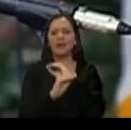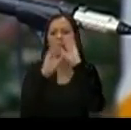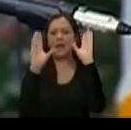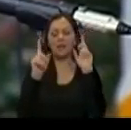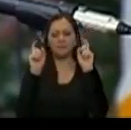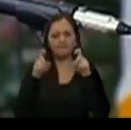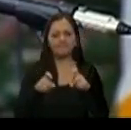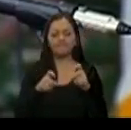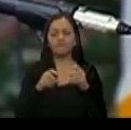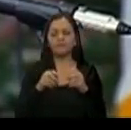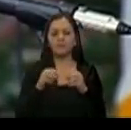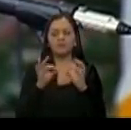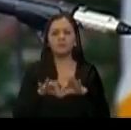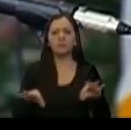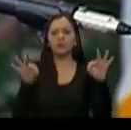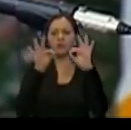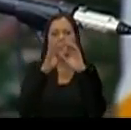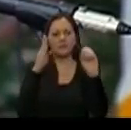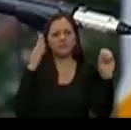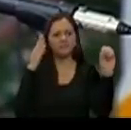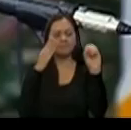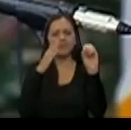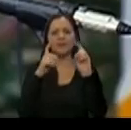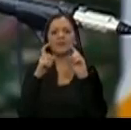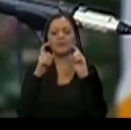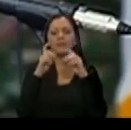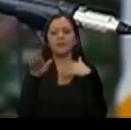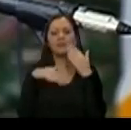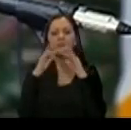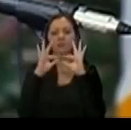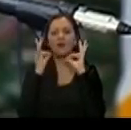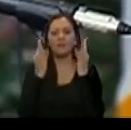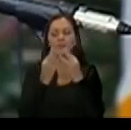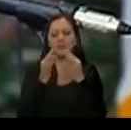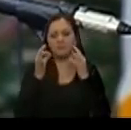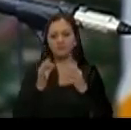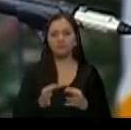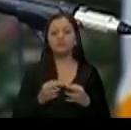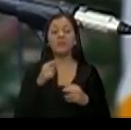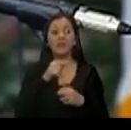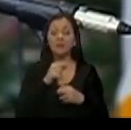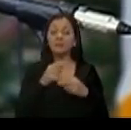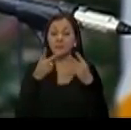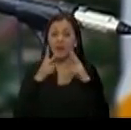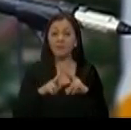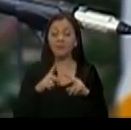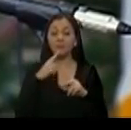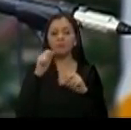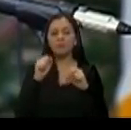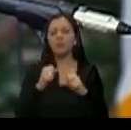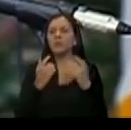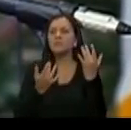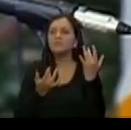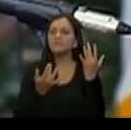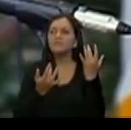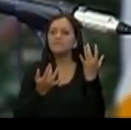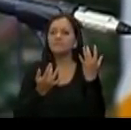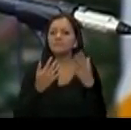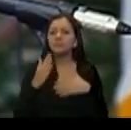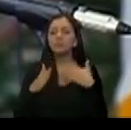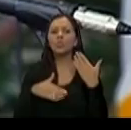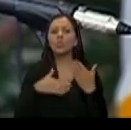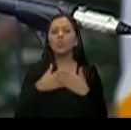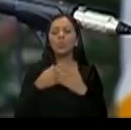ser fundamentalmente siempre centrados en la familia. En este sentido, esperamos pues que estos